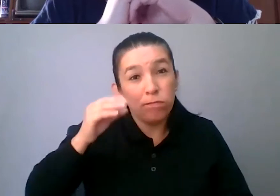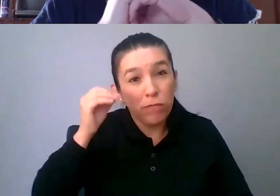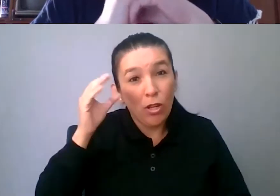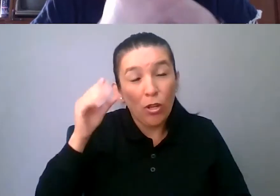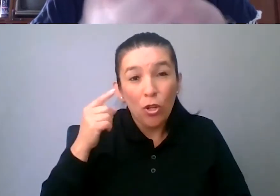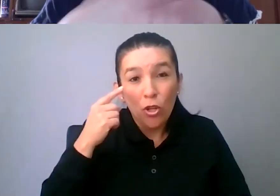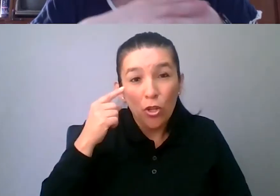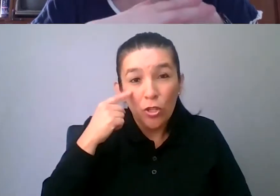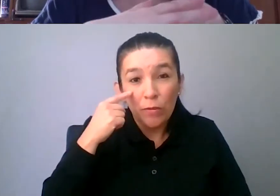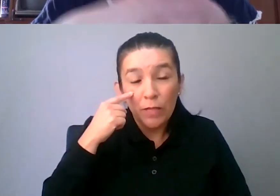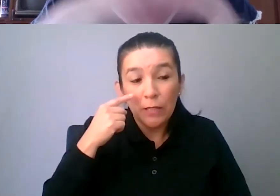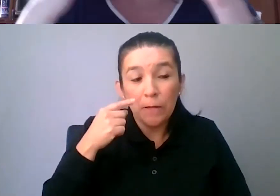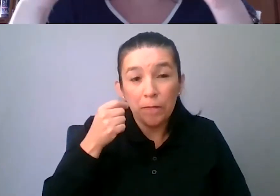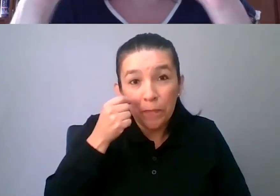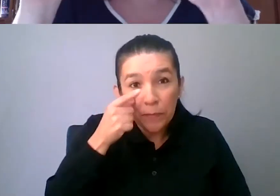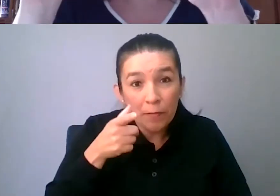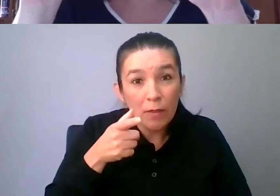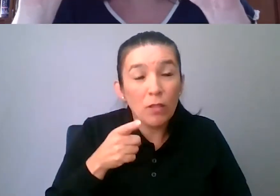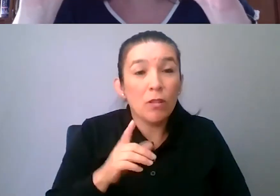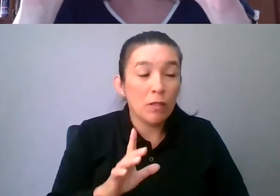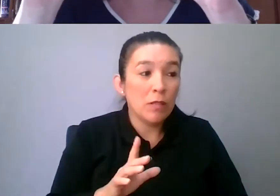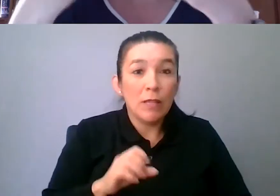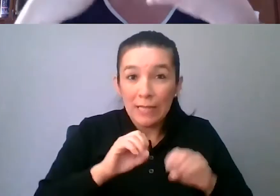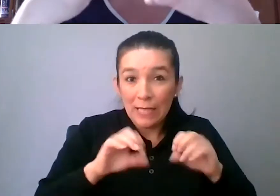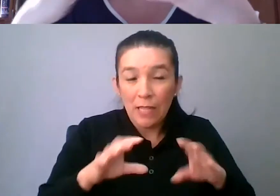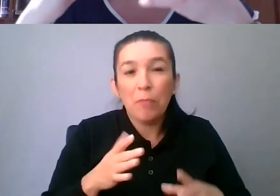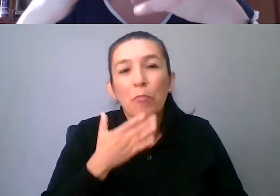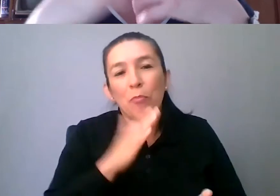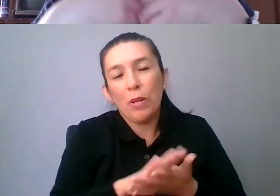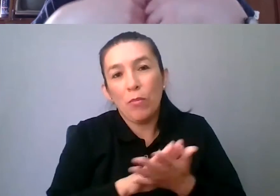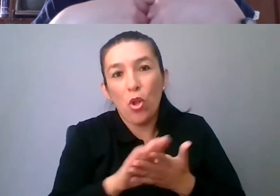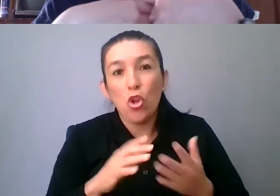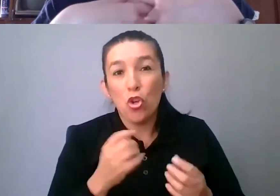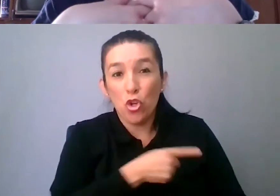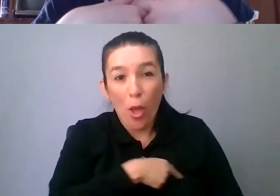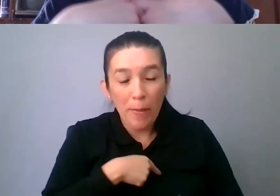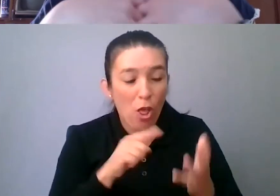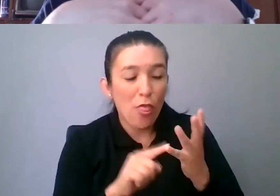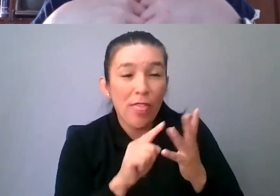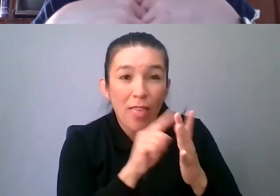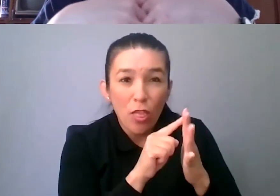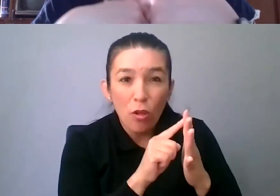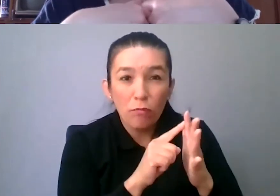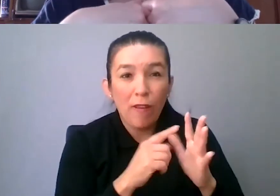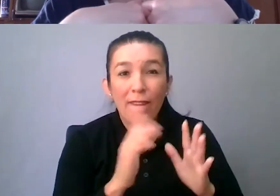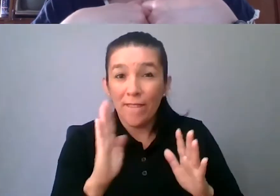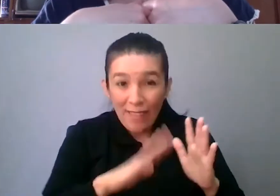uno. Al tener cierta base del nombre de los dedos, del nombre de las cuerdas,